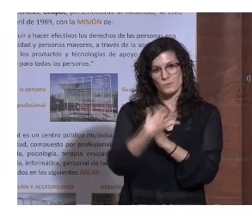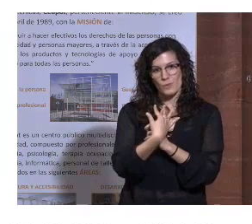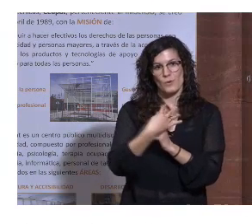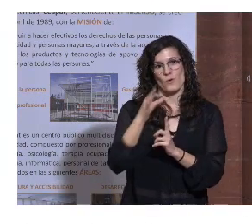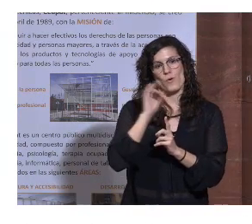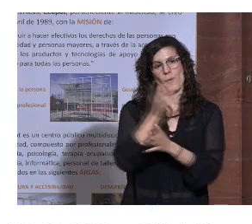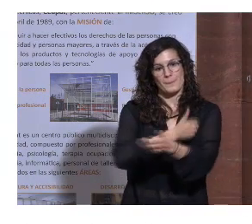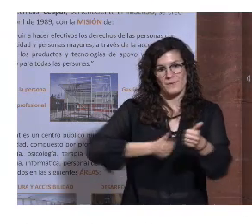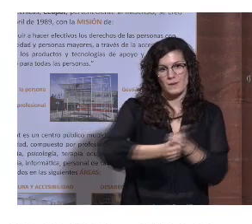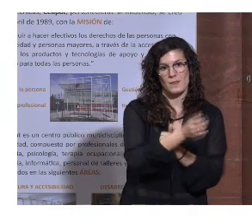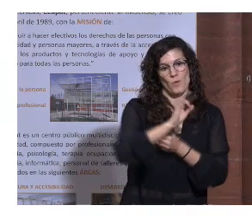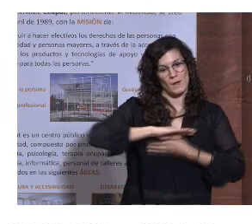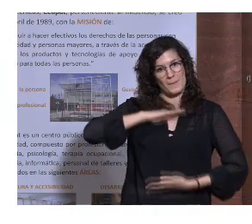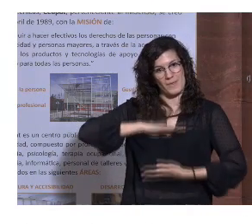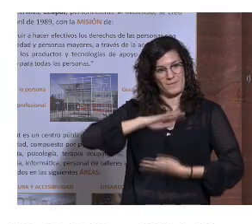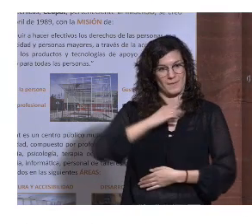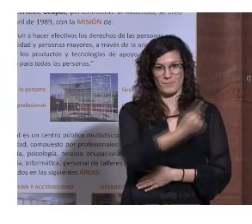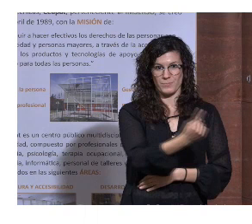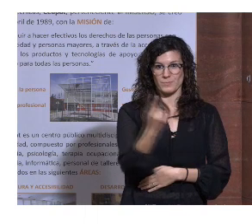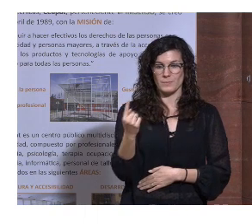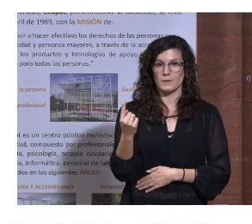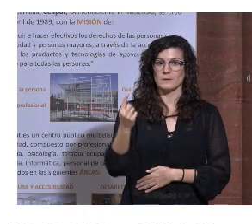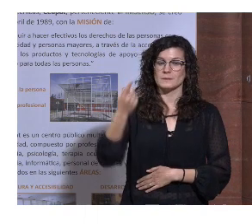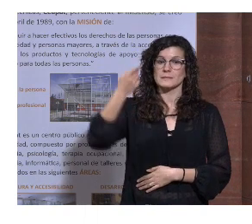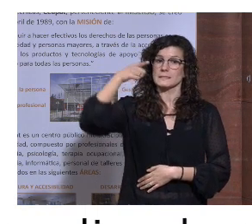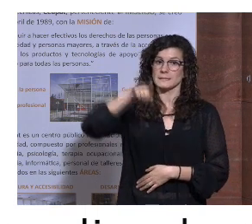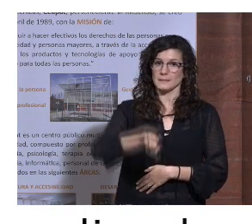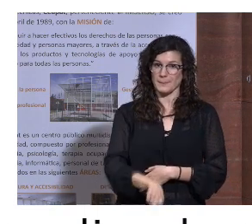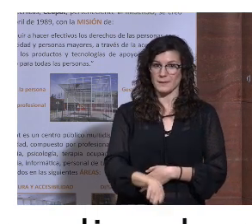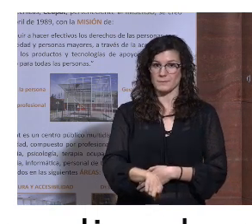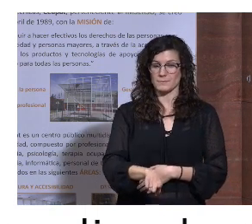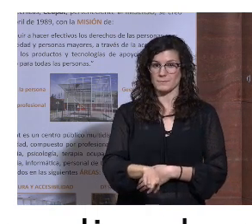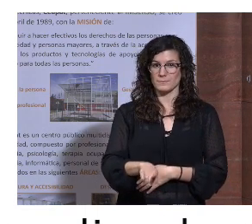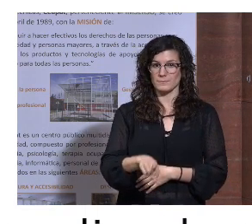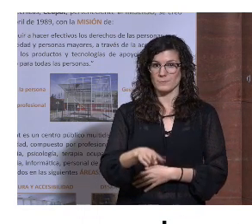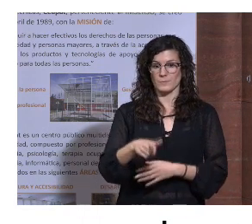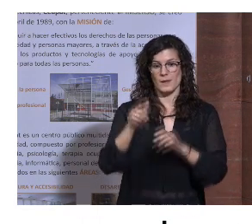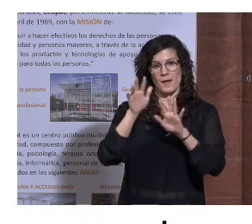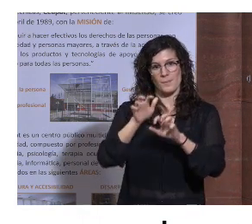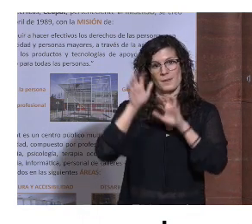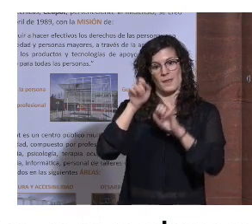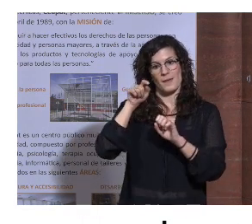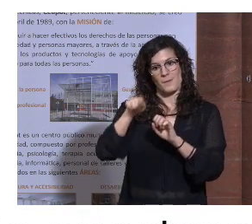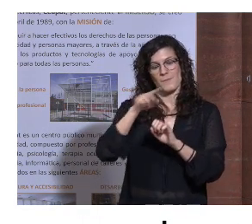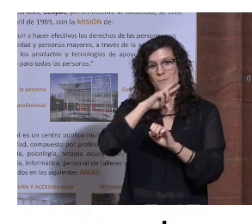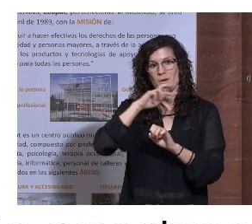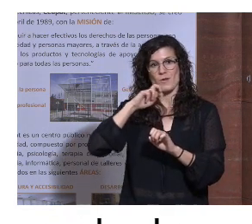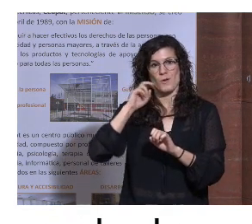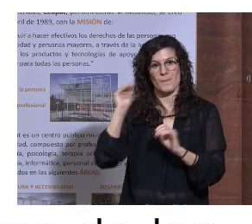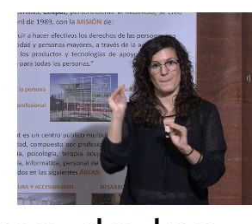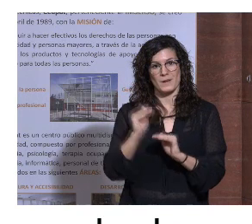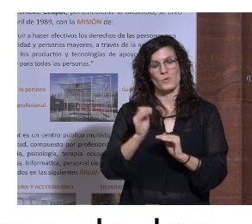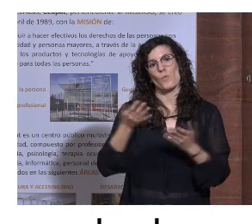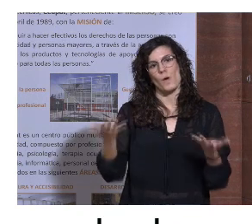preferencias y capacidades de nuestros estudiantes, pero también con uno de los componentes del aprendizaje menos valorado, que es la